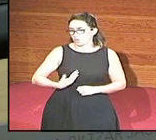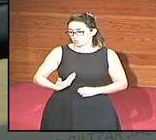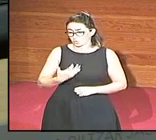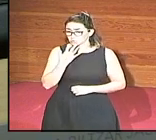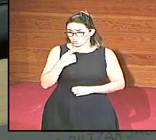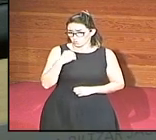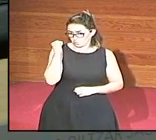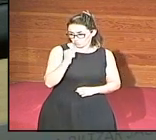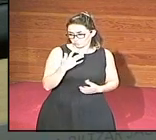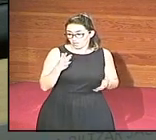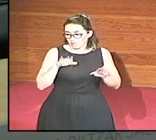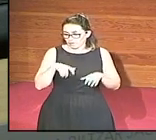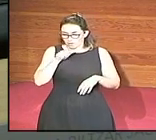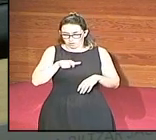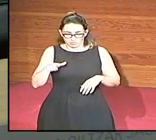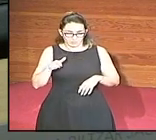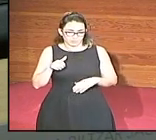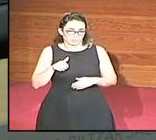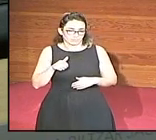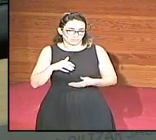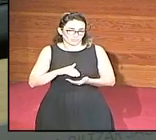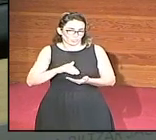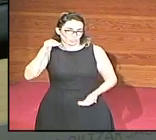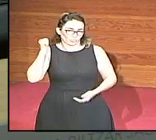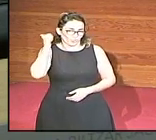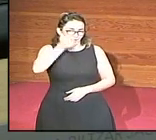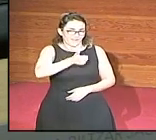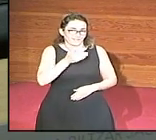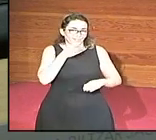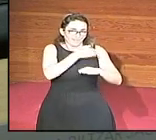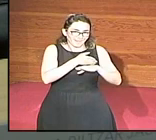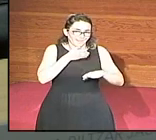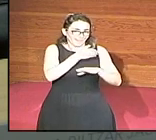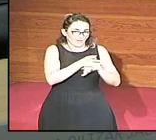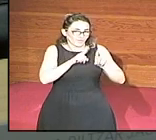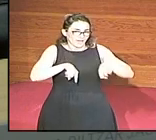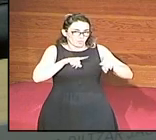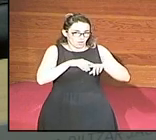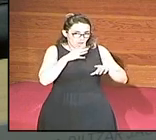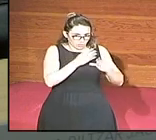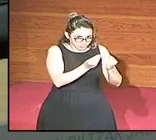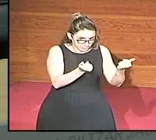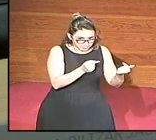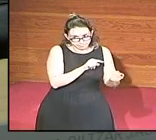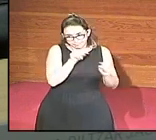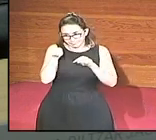cara. Entonces esta gente que lleva rezando toda la vida, pues tiene que irse a la casa abandonada de no sé qué, y ahí hacen el